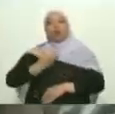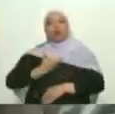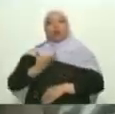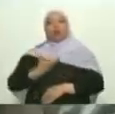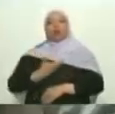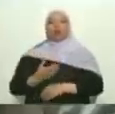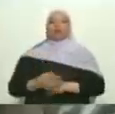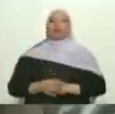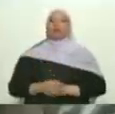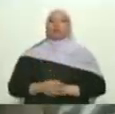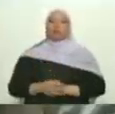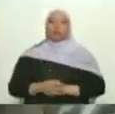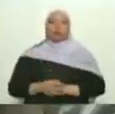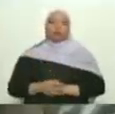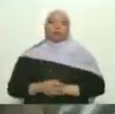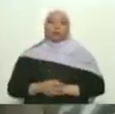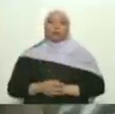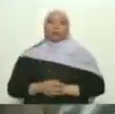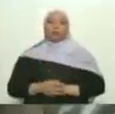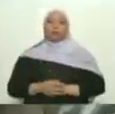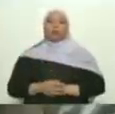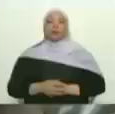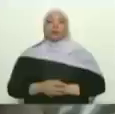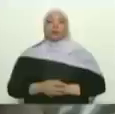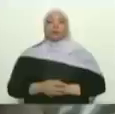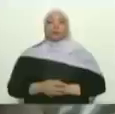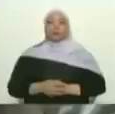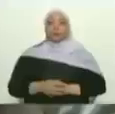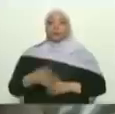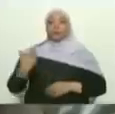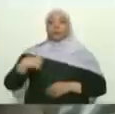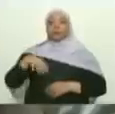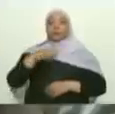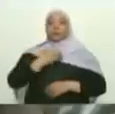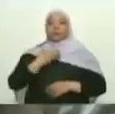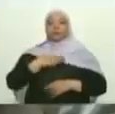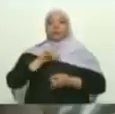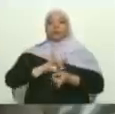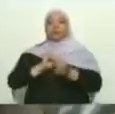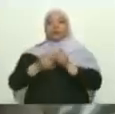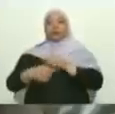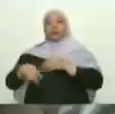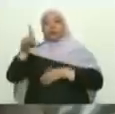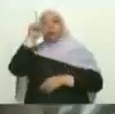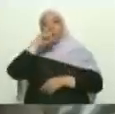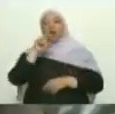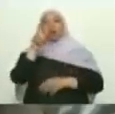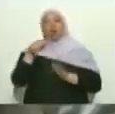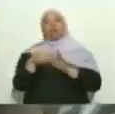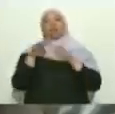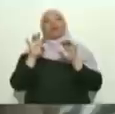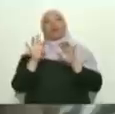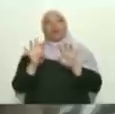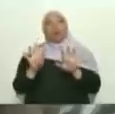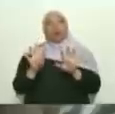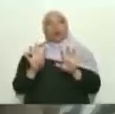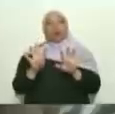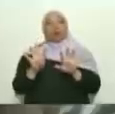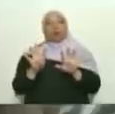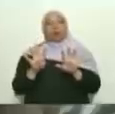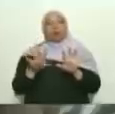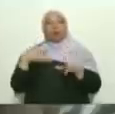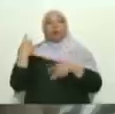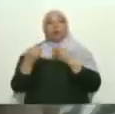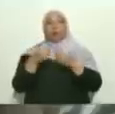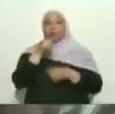2008, la de la enmienda constitucional, el referéndum del año 2009, elecciones